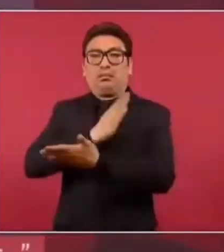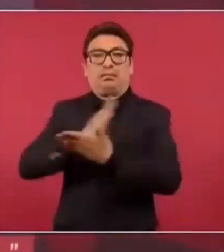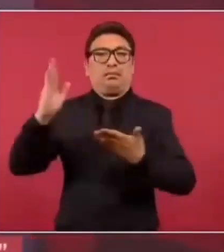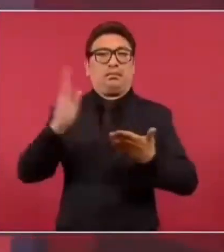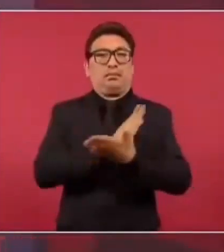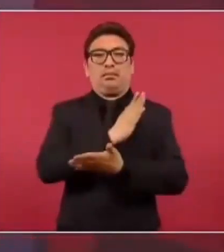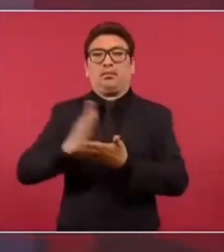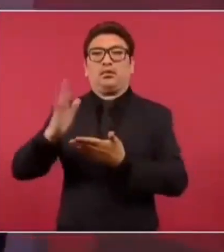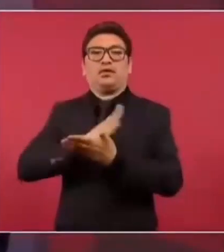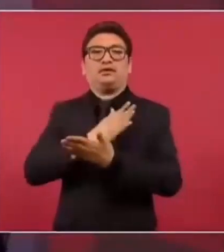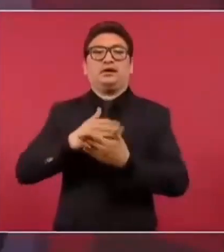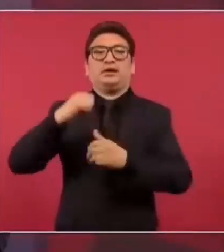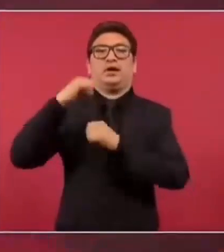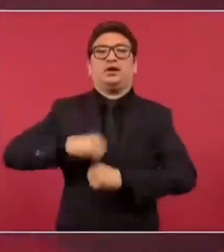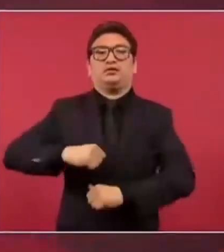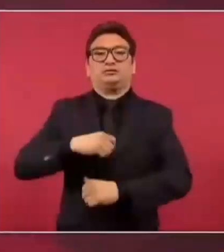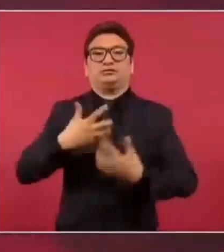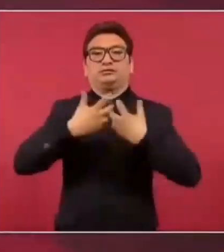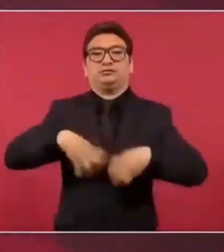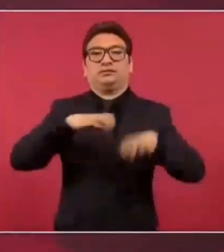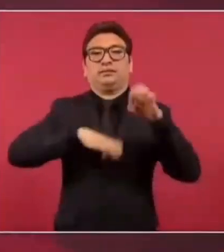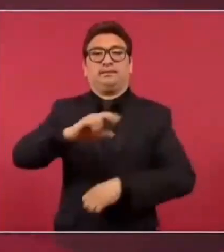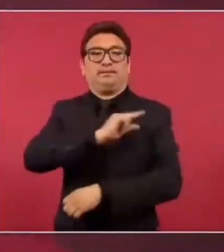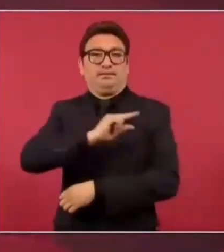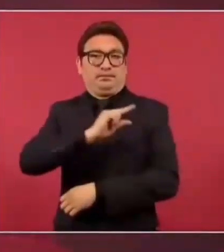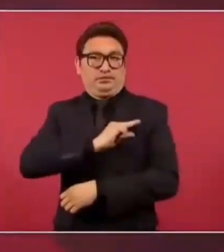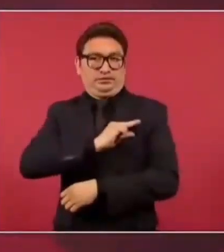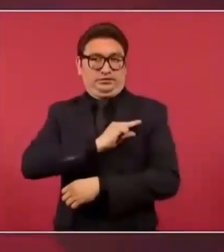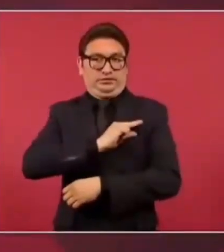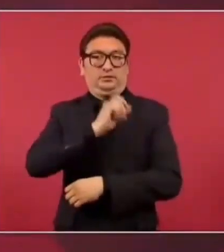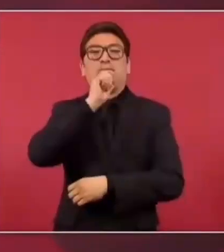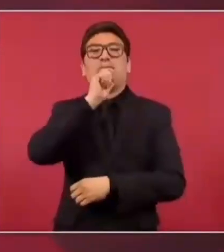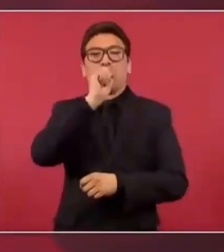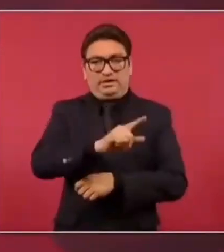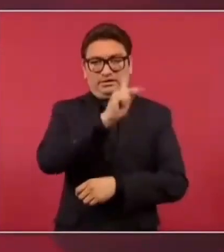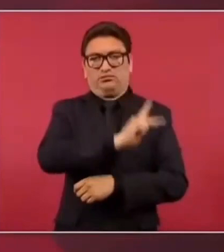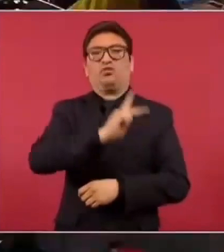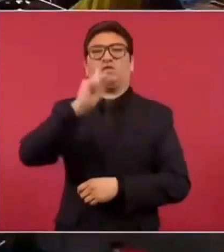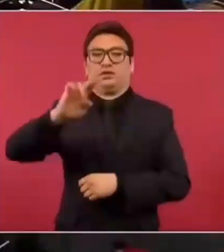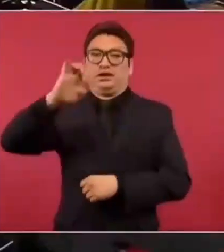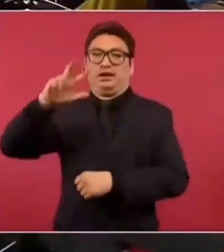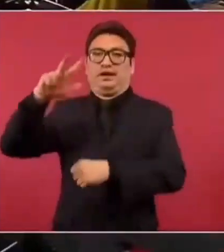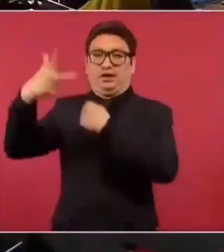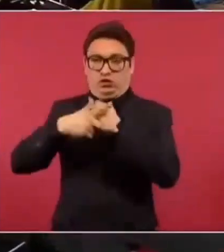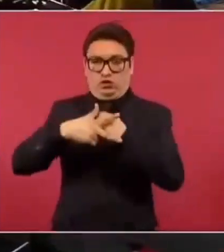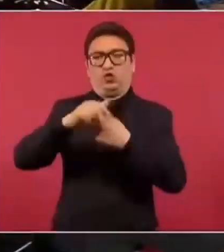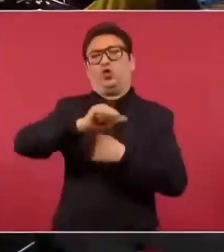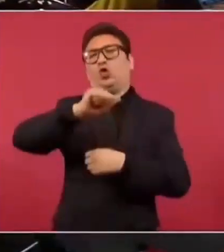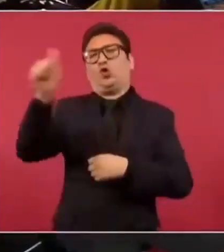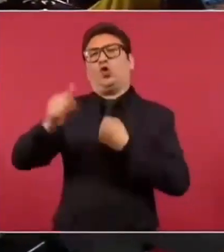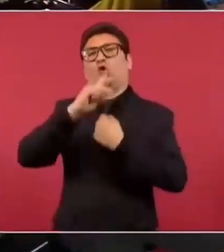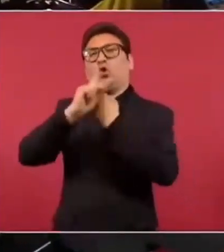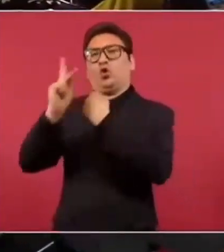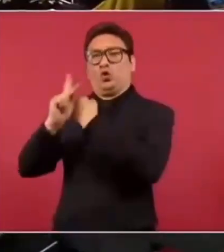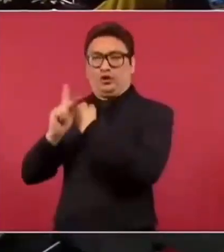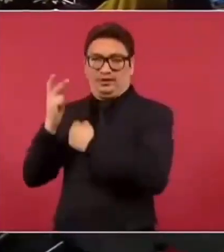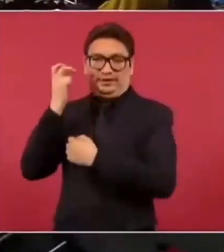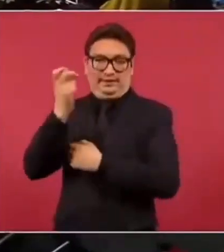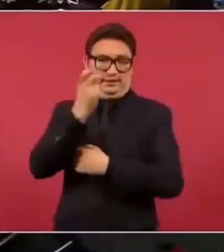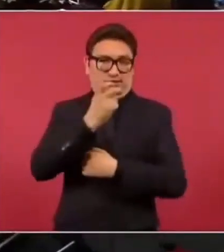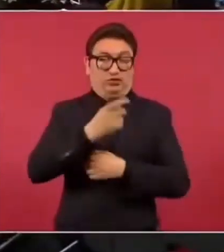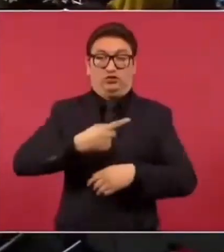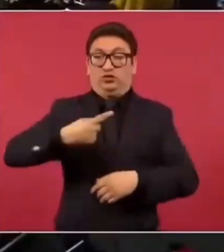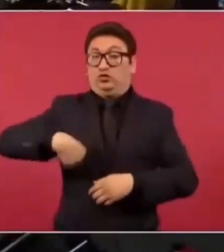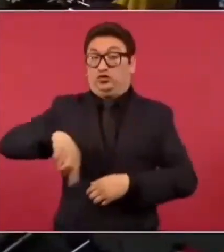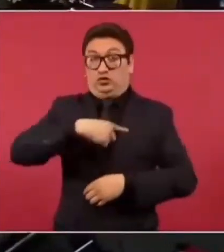por empresas. Y lo mismo sucede en Europa y en otras partes. Nosotros no tenemos ya